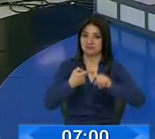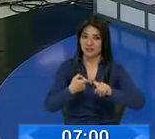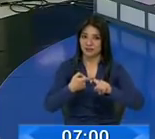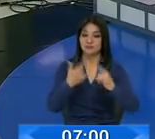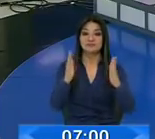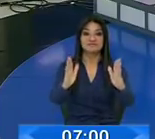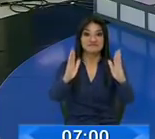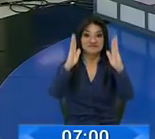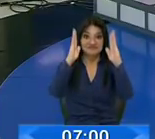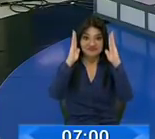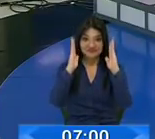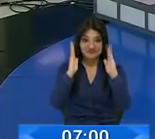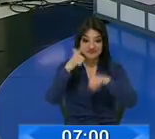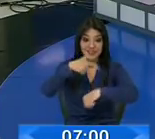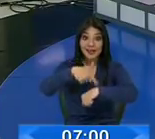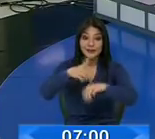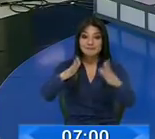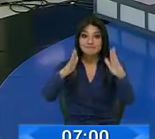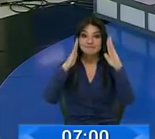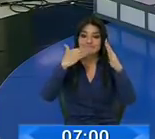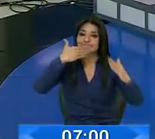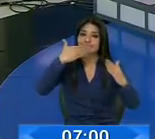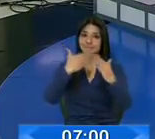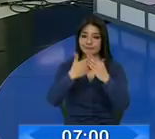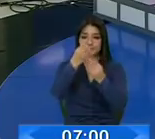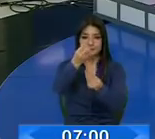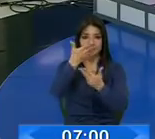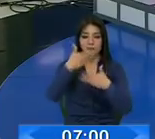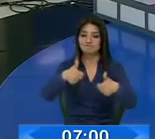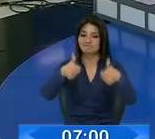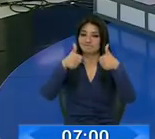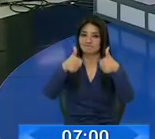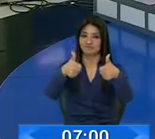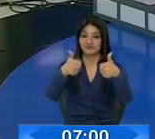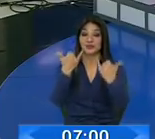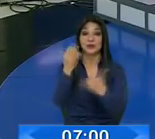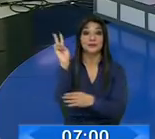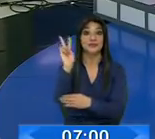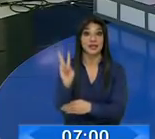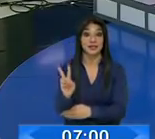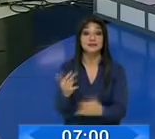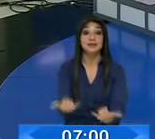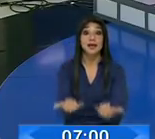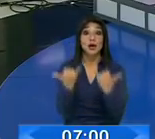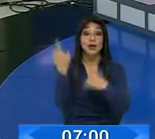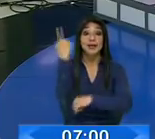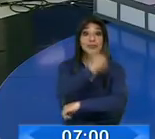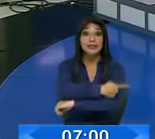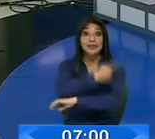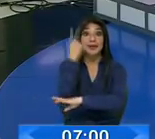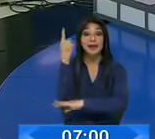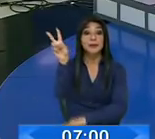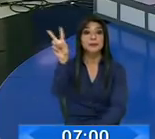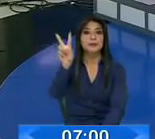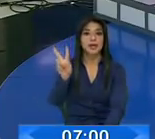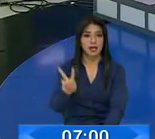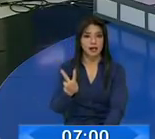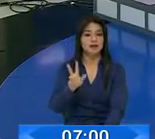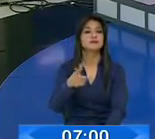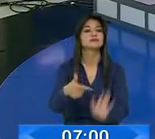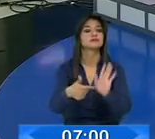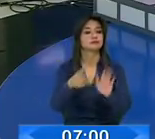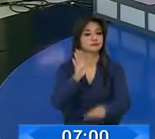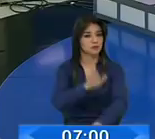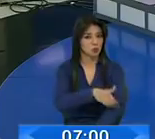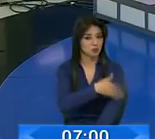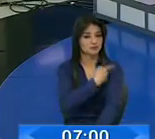a esta hora a nuestra señal para estar muy bien informados en este día viernes. Hoy es día viernes y hay que, por favor, pongan musiquita,